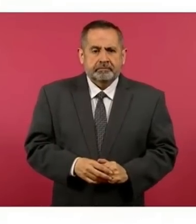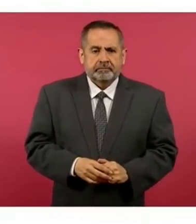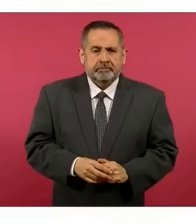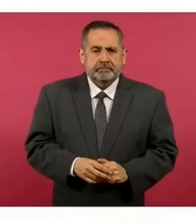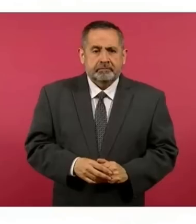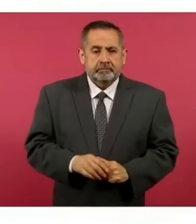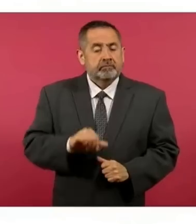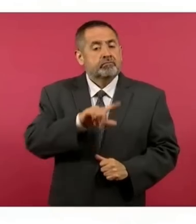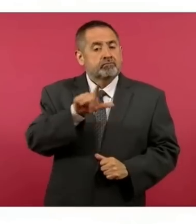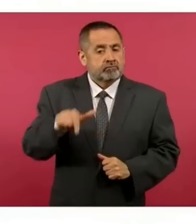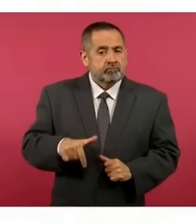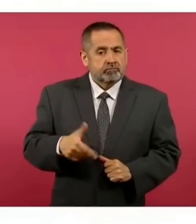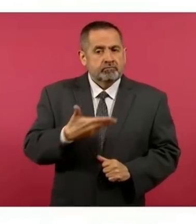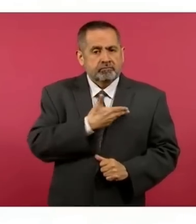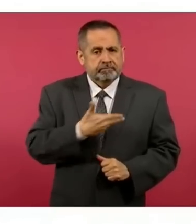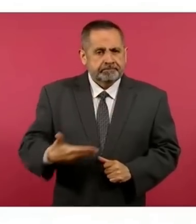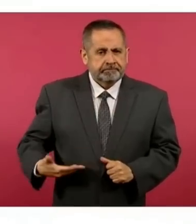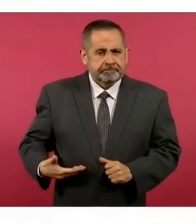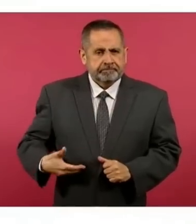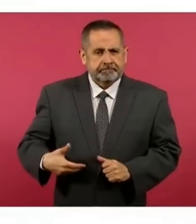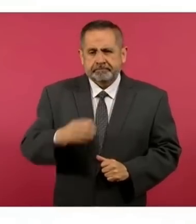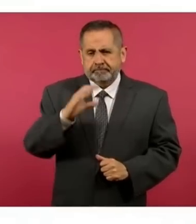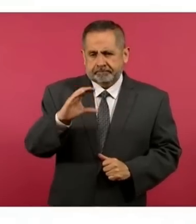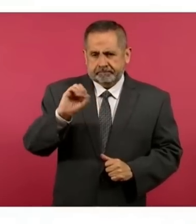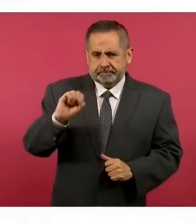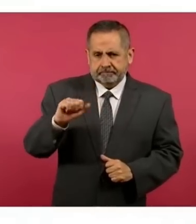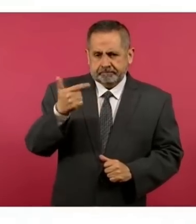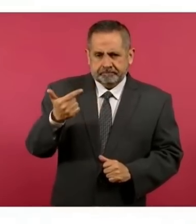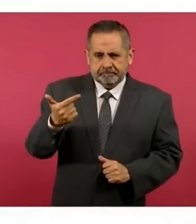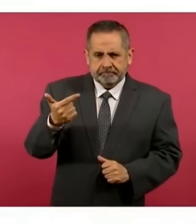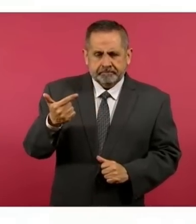Con el presidente Salinas,